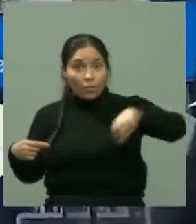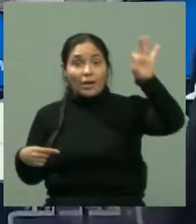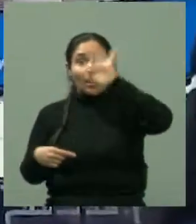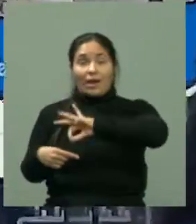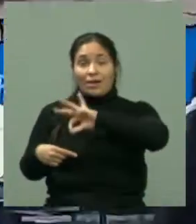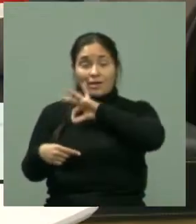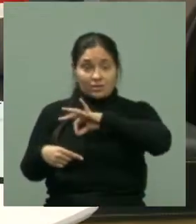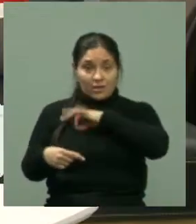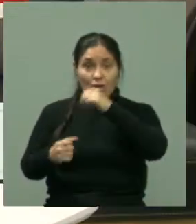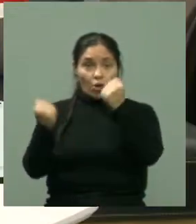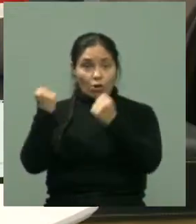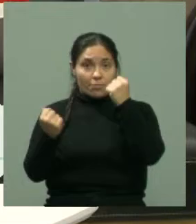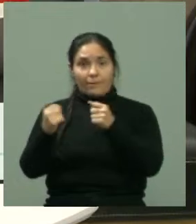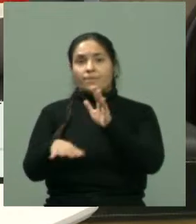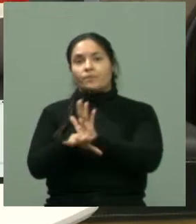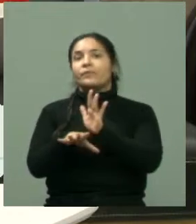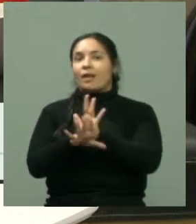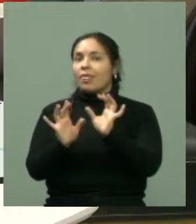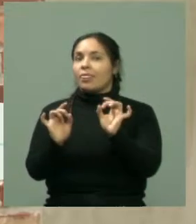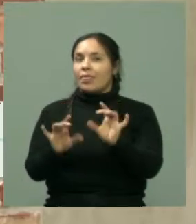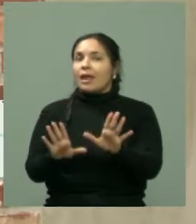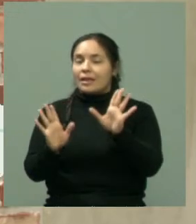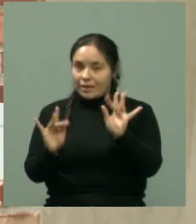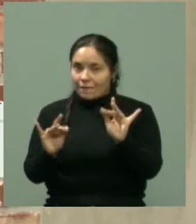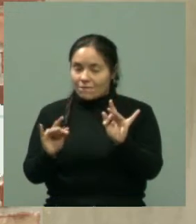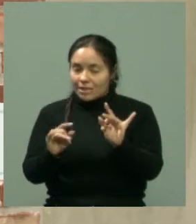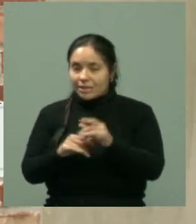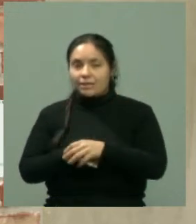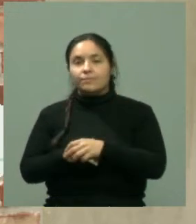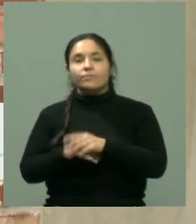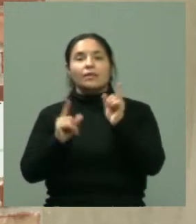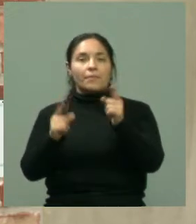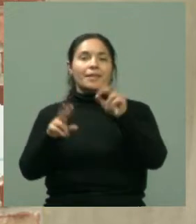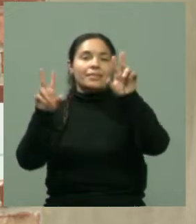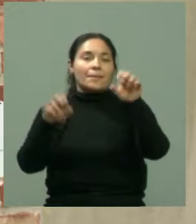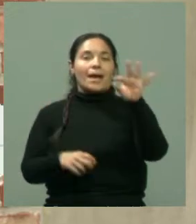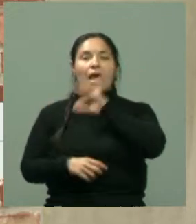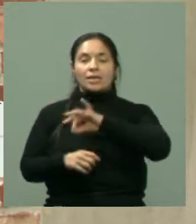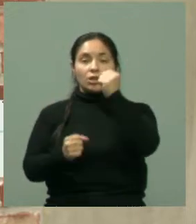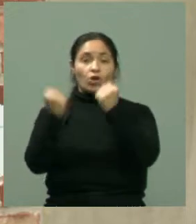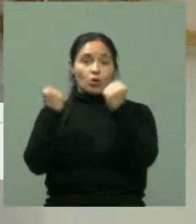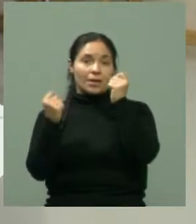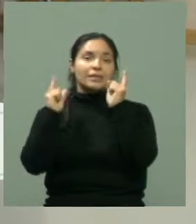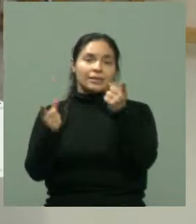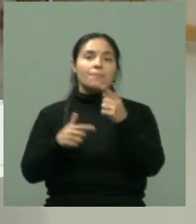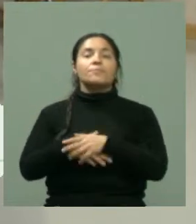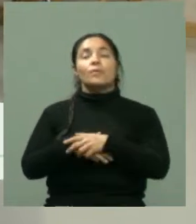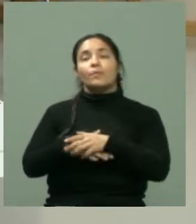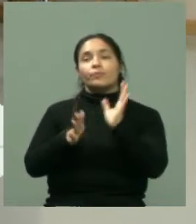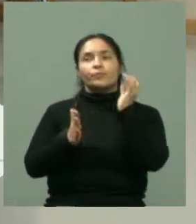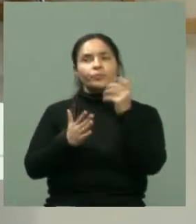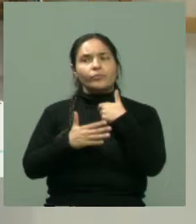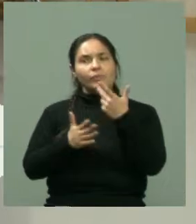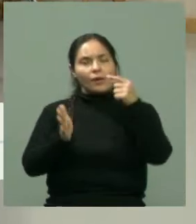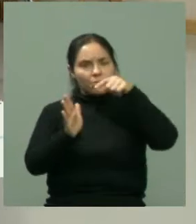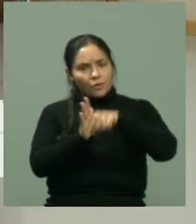económica, entonces es un tema bastante delicado. Y además no es solamente pensar en la ganancia económica, me parece que el desafío también es ir más allá y